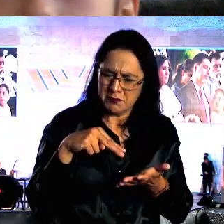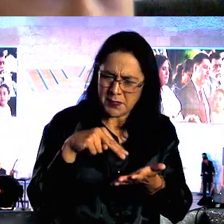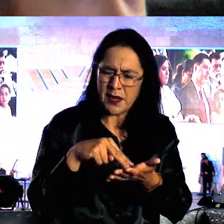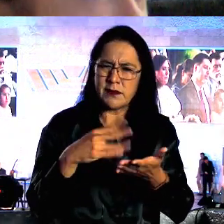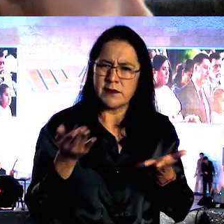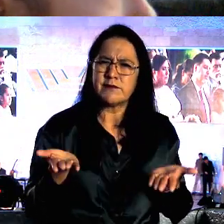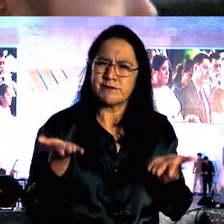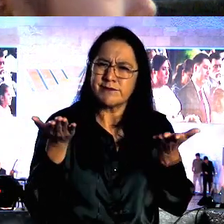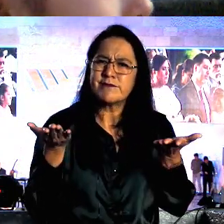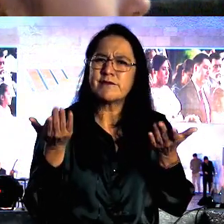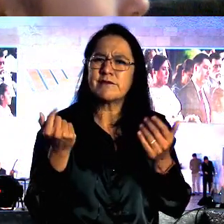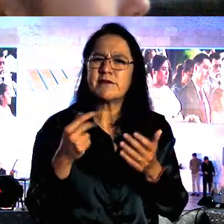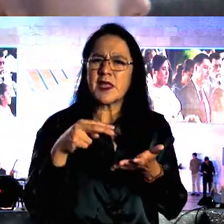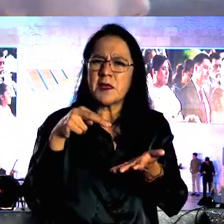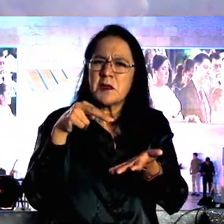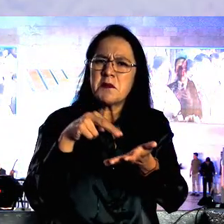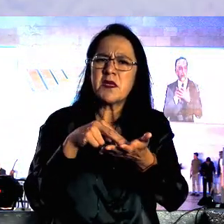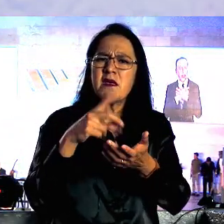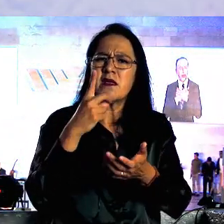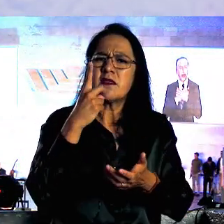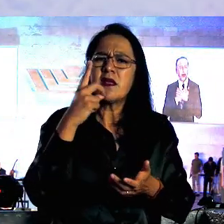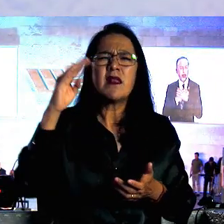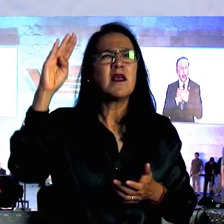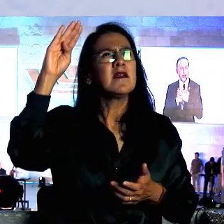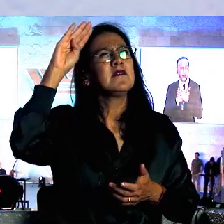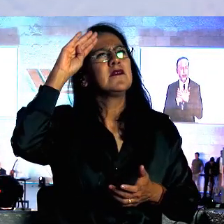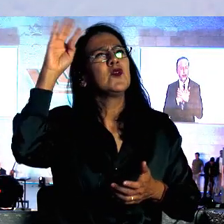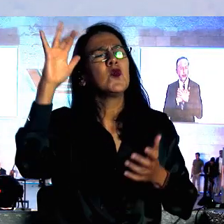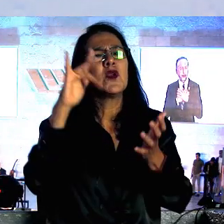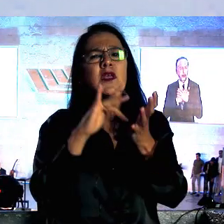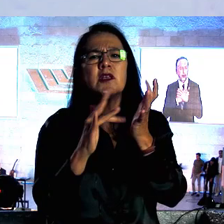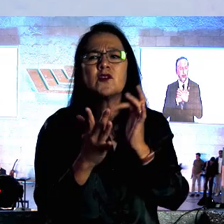y así de pie dile Señor Jesús aquí está mi vida